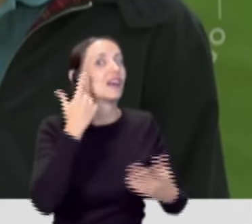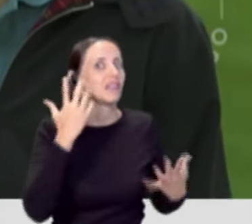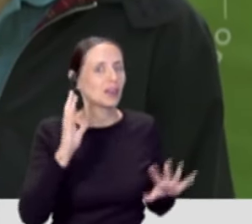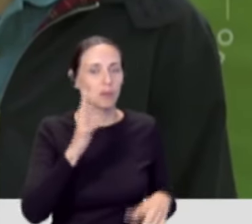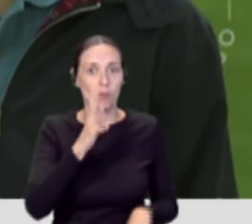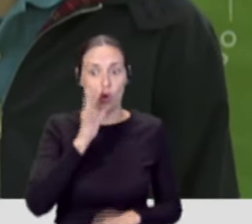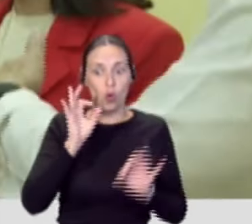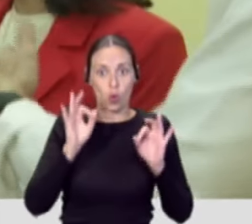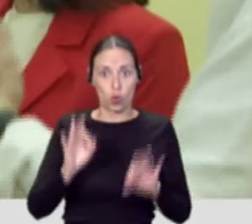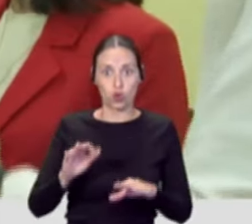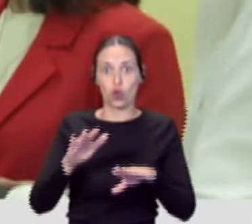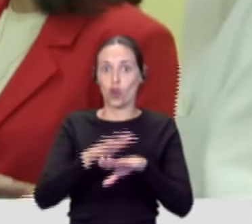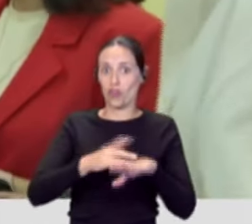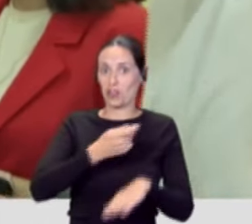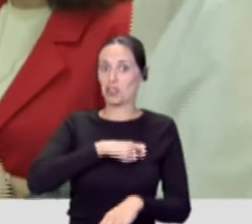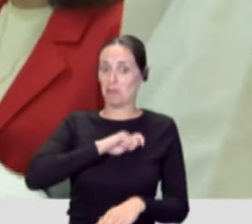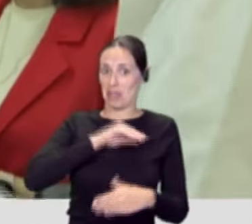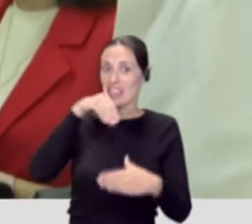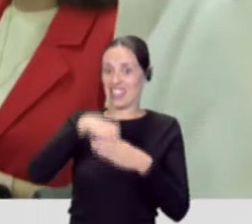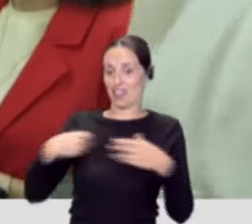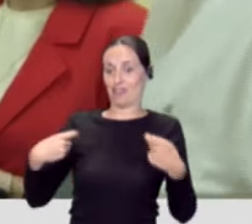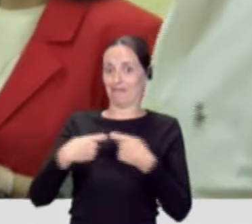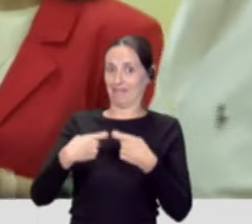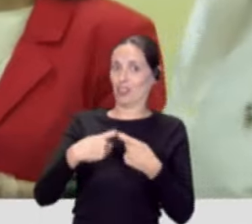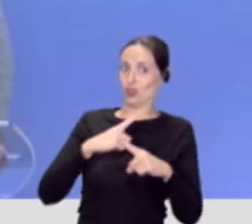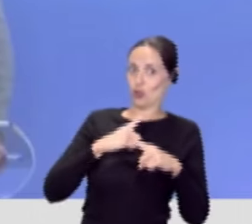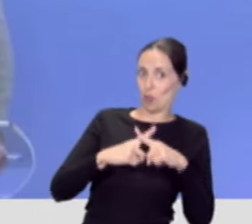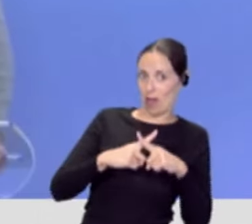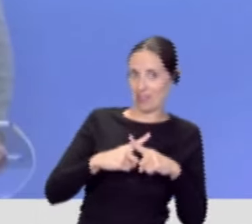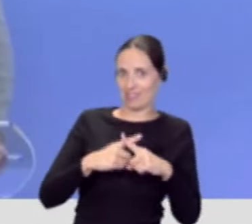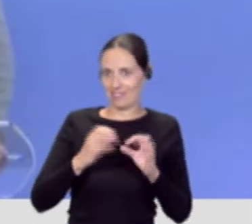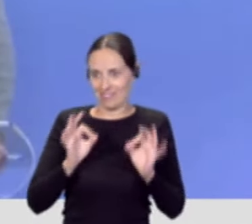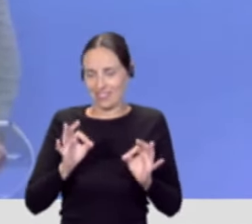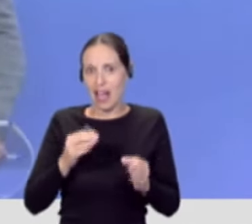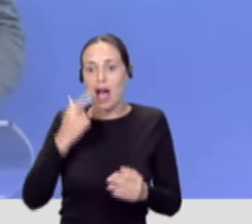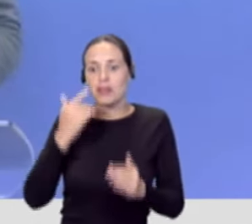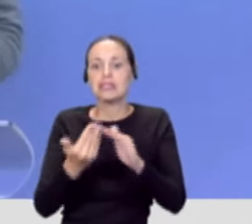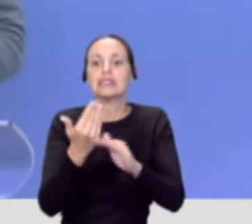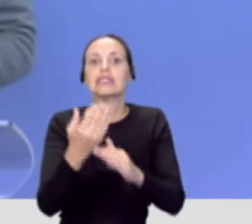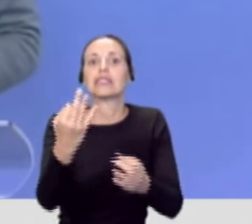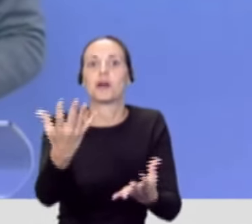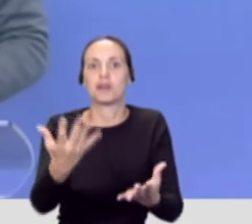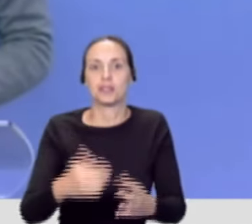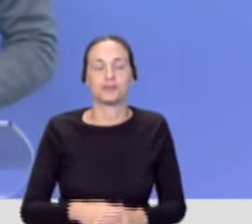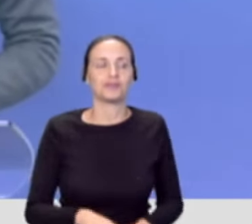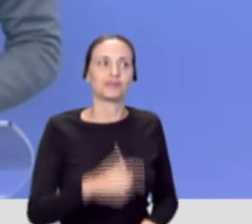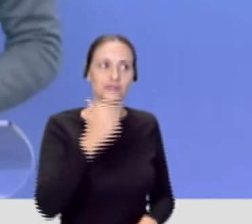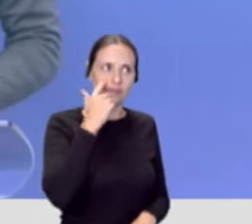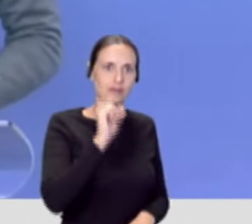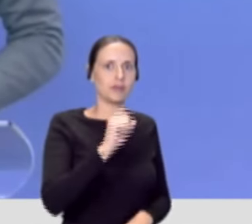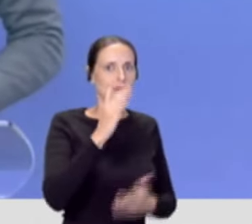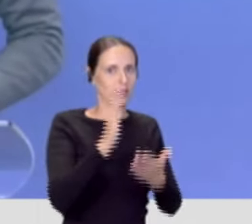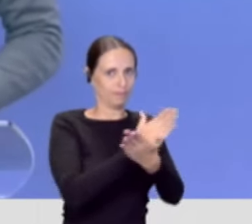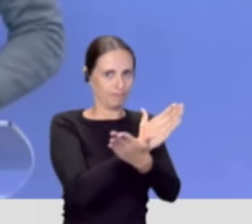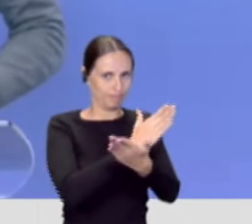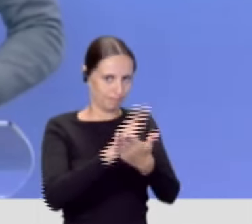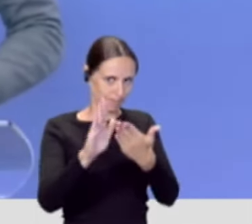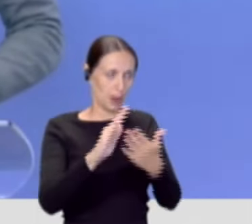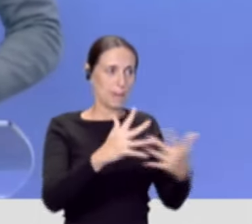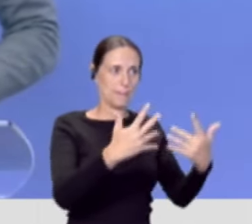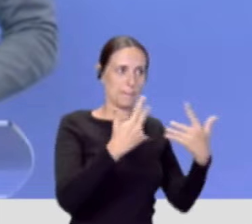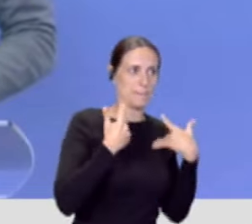gobierno de España. ¿Qué nos espera los próximos días, Samuel? Hombre, en principio tenemos que separar la parte de las víctimas y la parte del juego político, y en